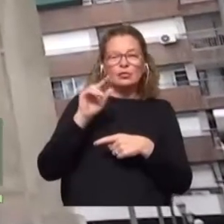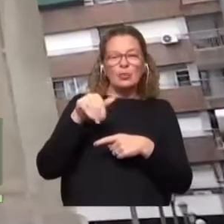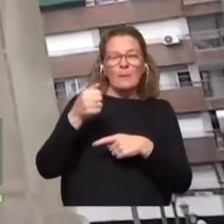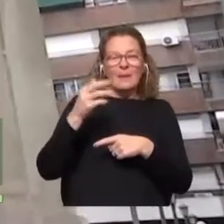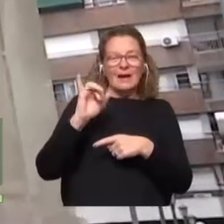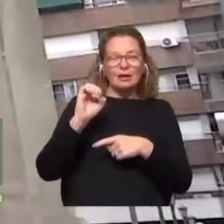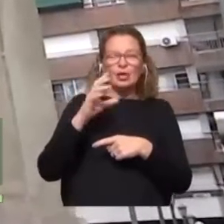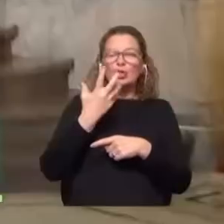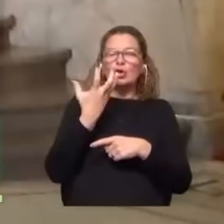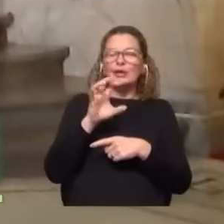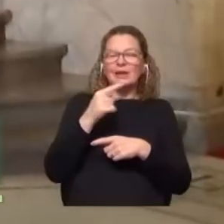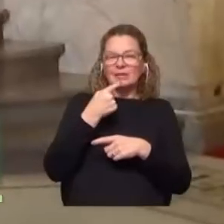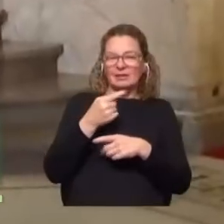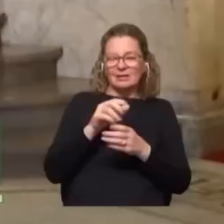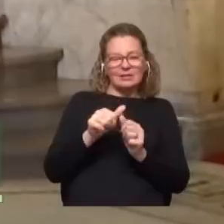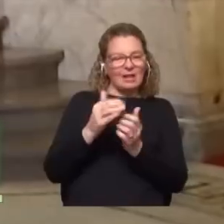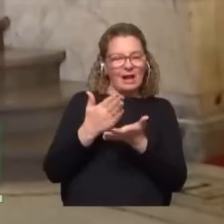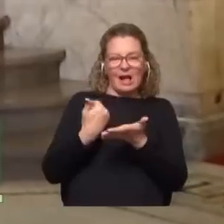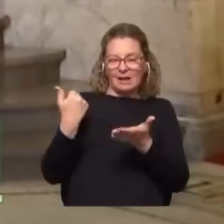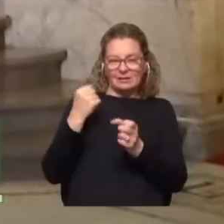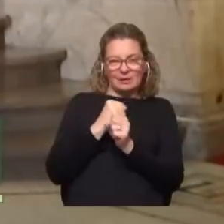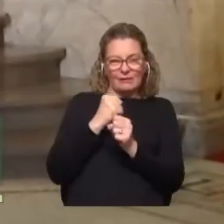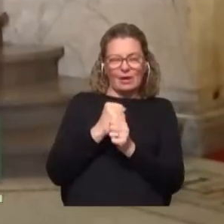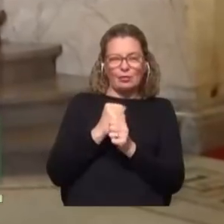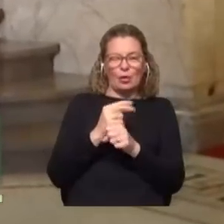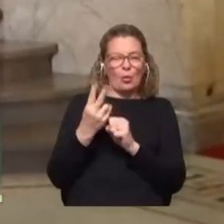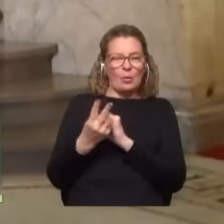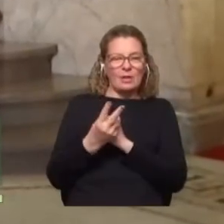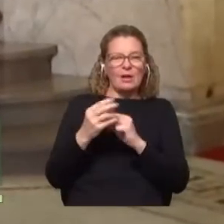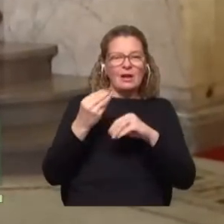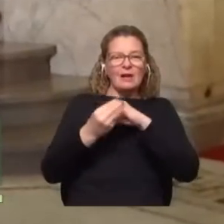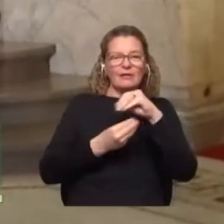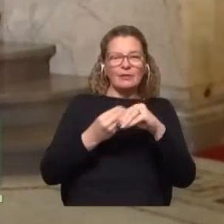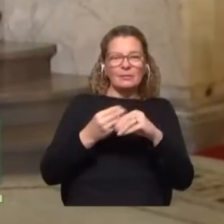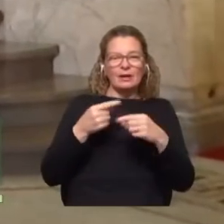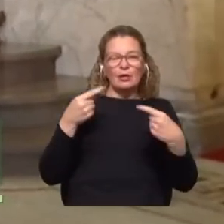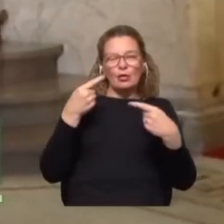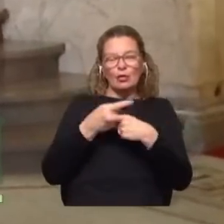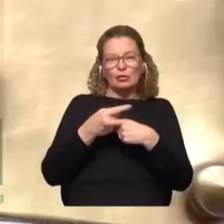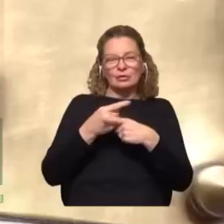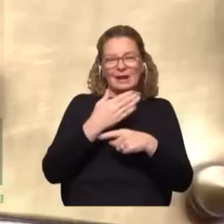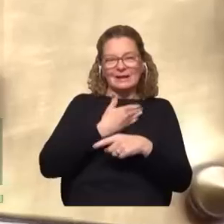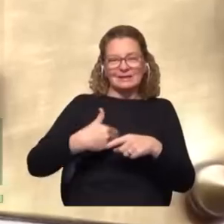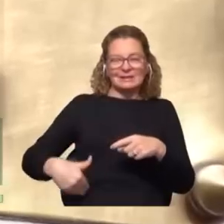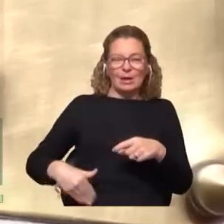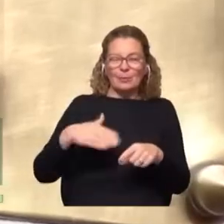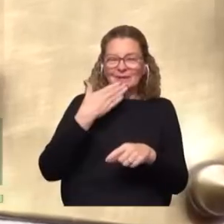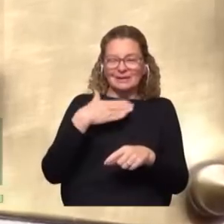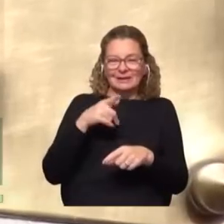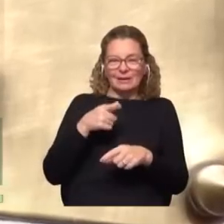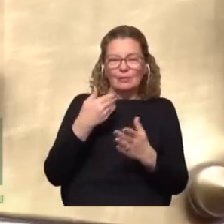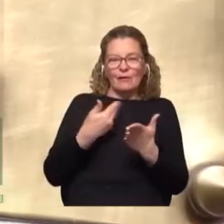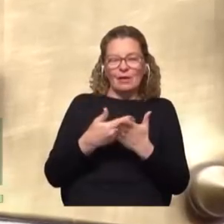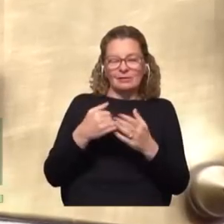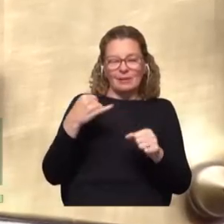jueza no implica por el momento separación del cargo ni medidas cautelares la familia va a demandar al estado por entender que hubo